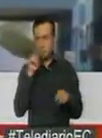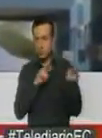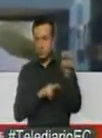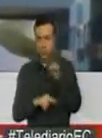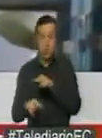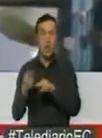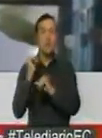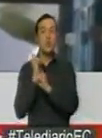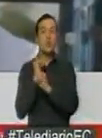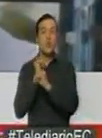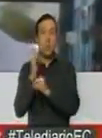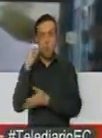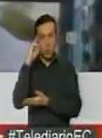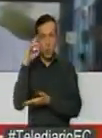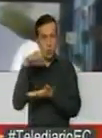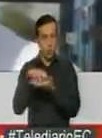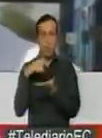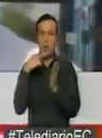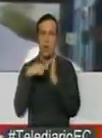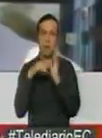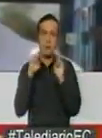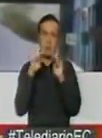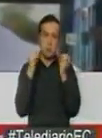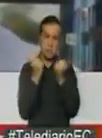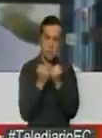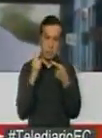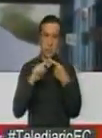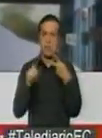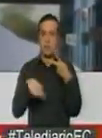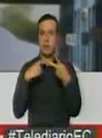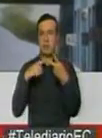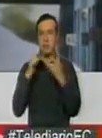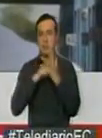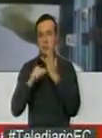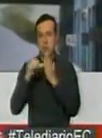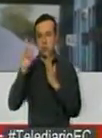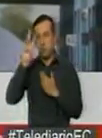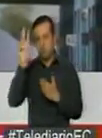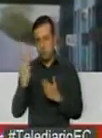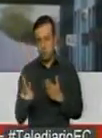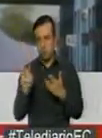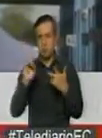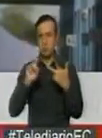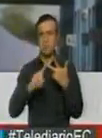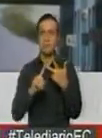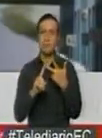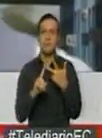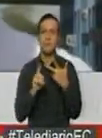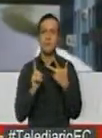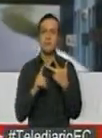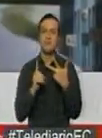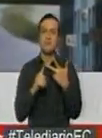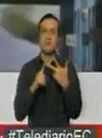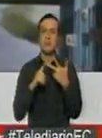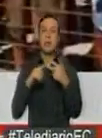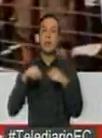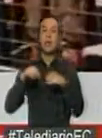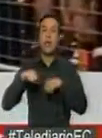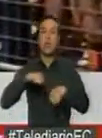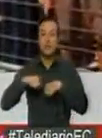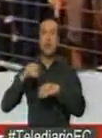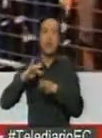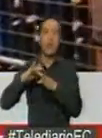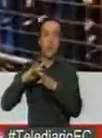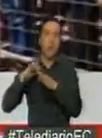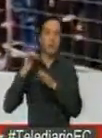diferentes instituciones gubernamentales como MIES, Salud y también gestión de riesgo. Para